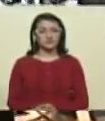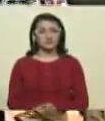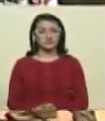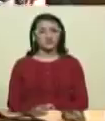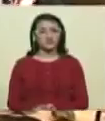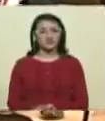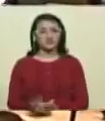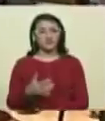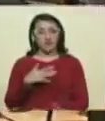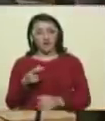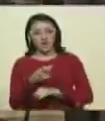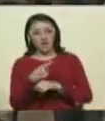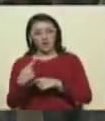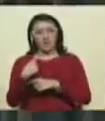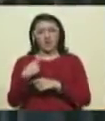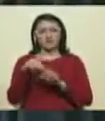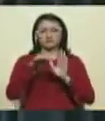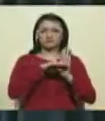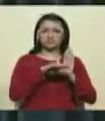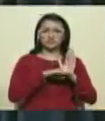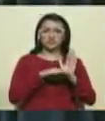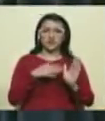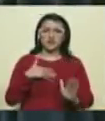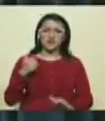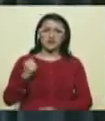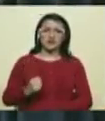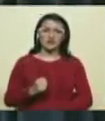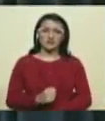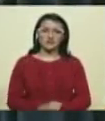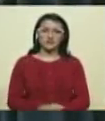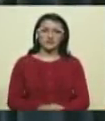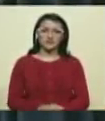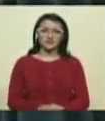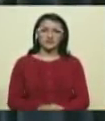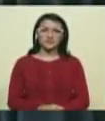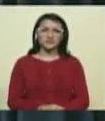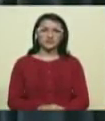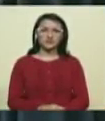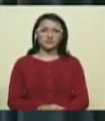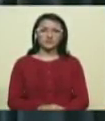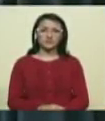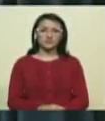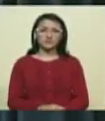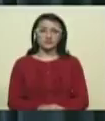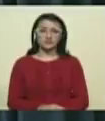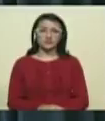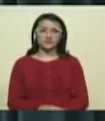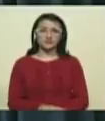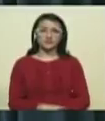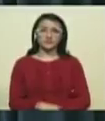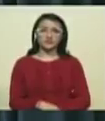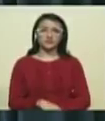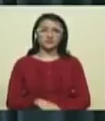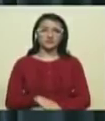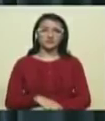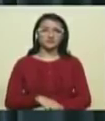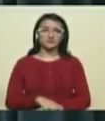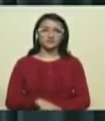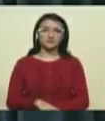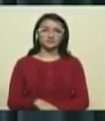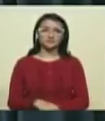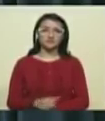queremos ser gobernados y en qué condiciones queremos ser gobernadas y gobernados. Es la ocasión